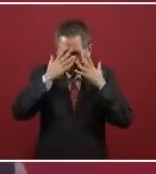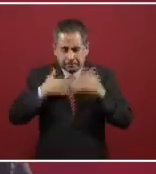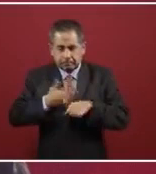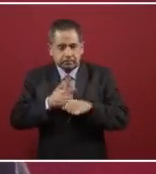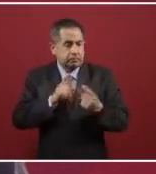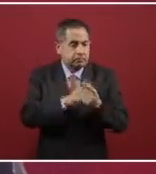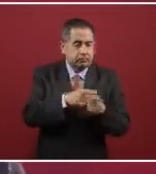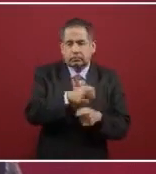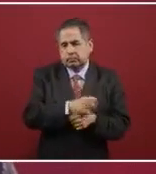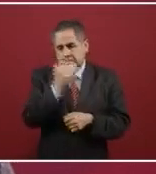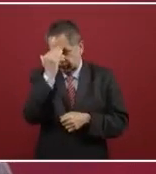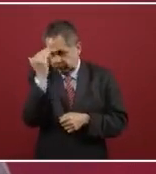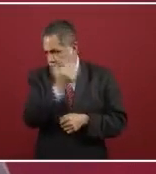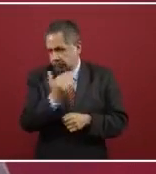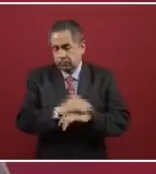en